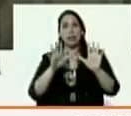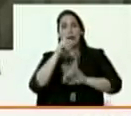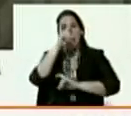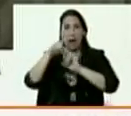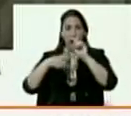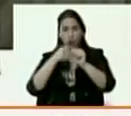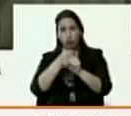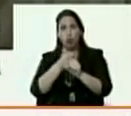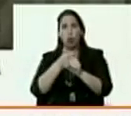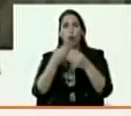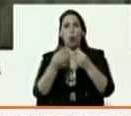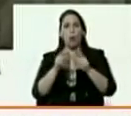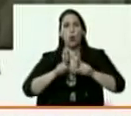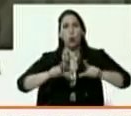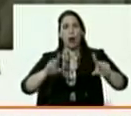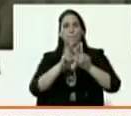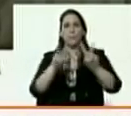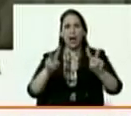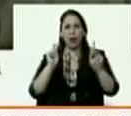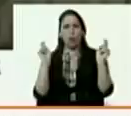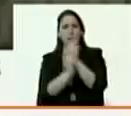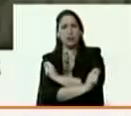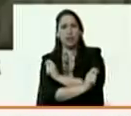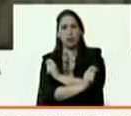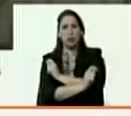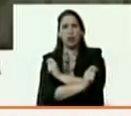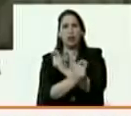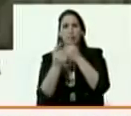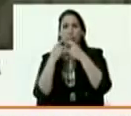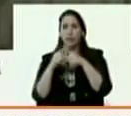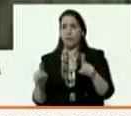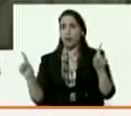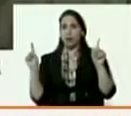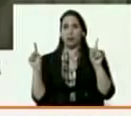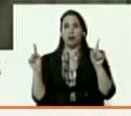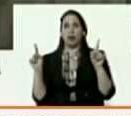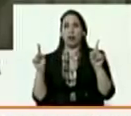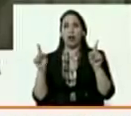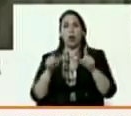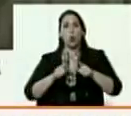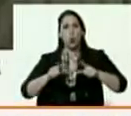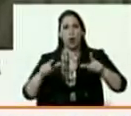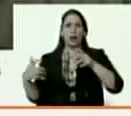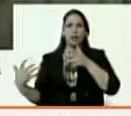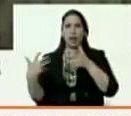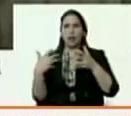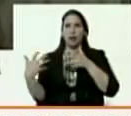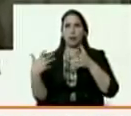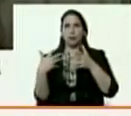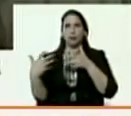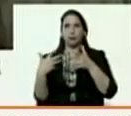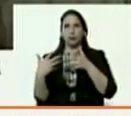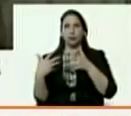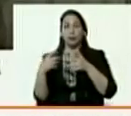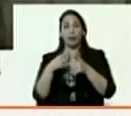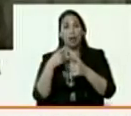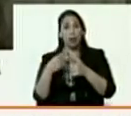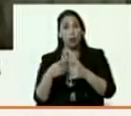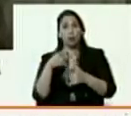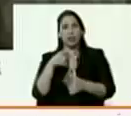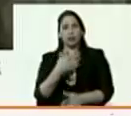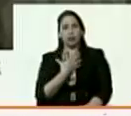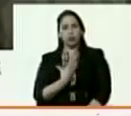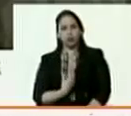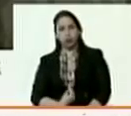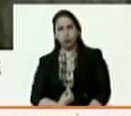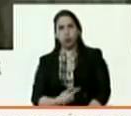paz, convirtiéndola contrariamente en una zona de guerra. Resulta muy triste